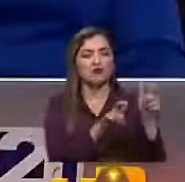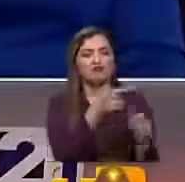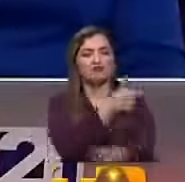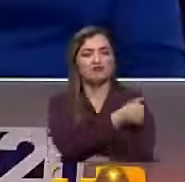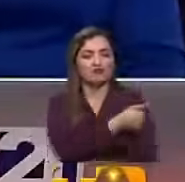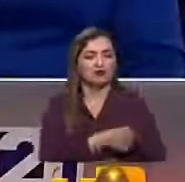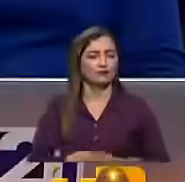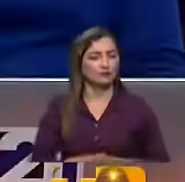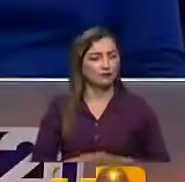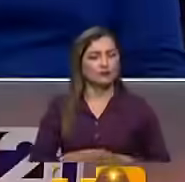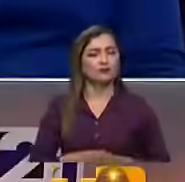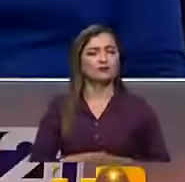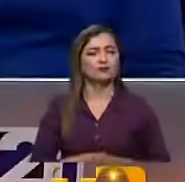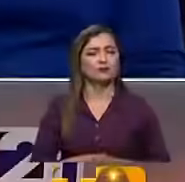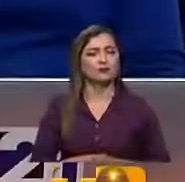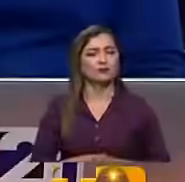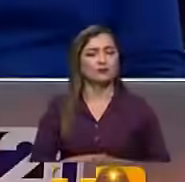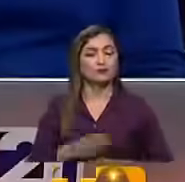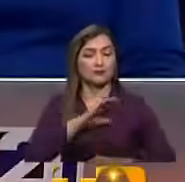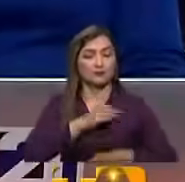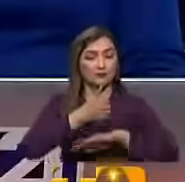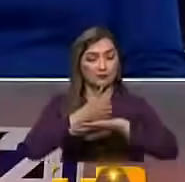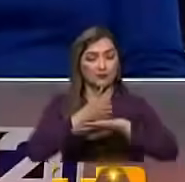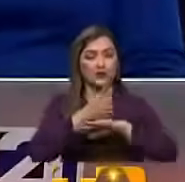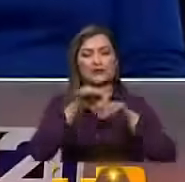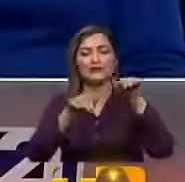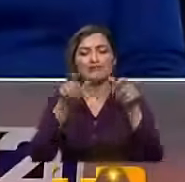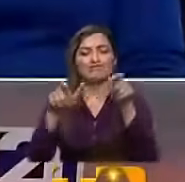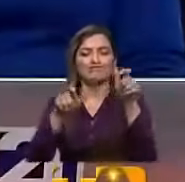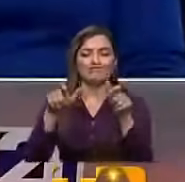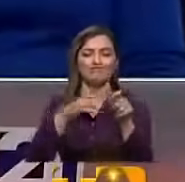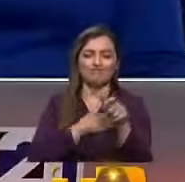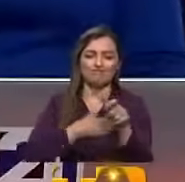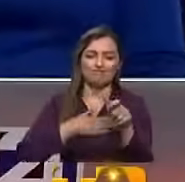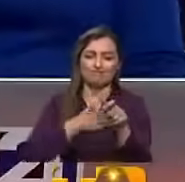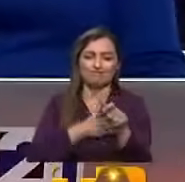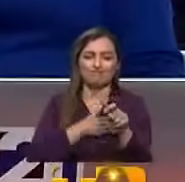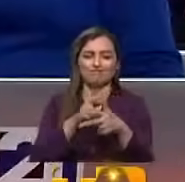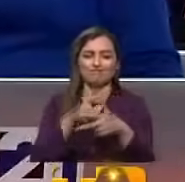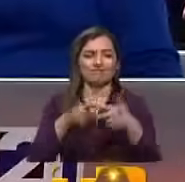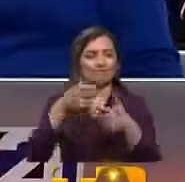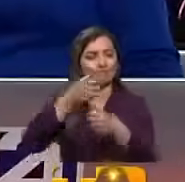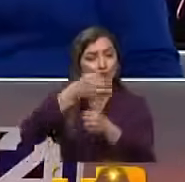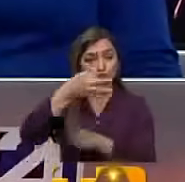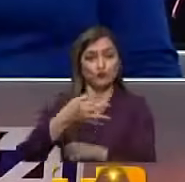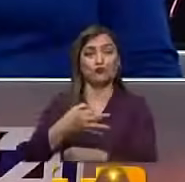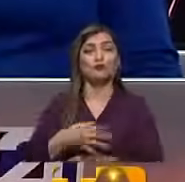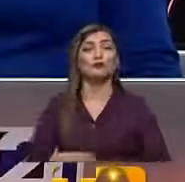Al respecto, las autoridades municipales hacen un llamado a la ciudadanía para que se cumplan con los protocolos de